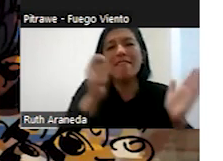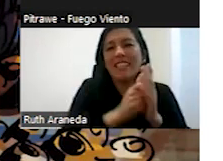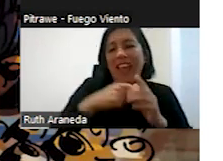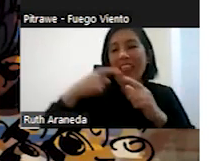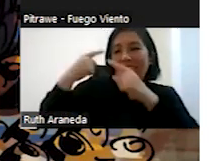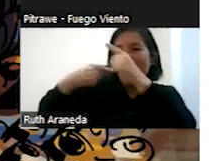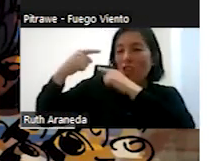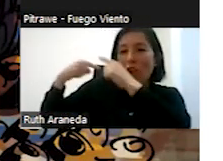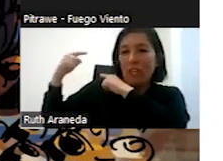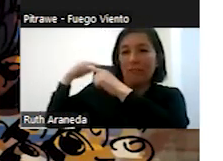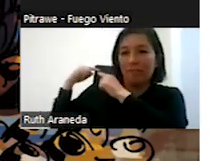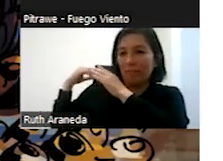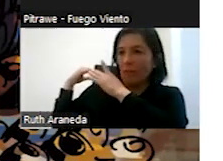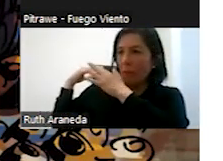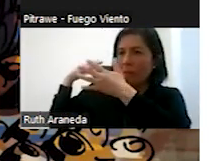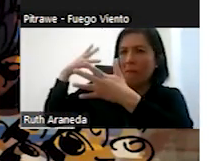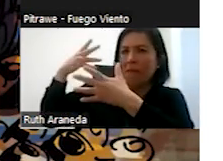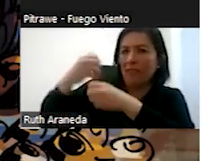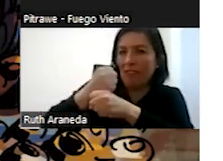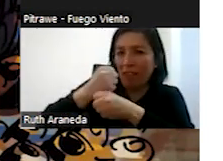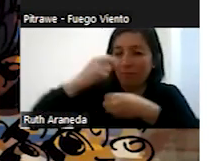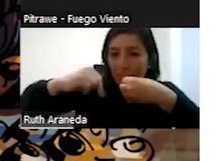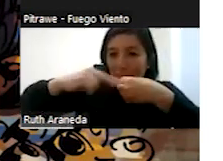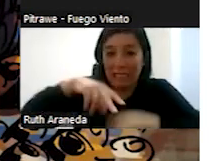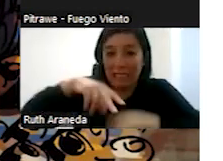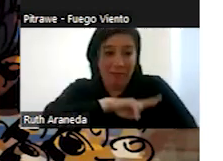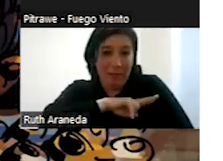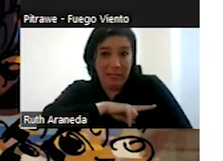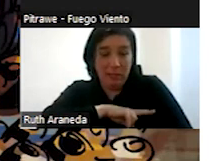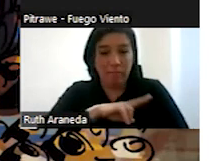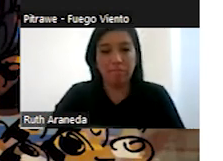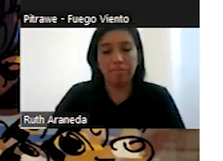principalmente del periodo agroalfarero en la región de Valparaíso,